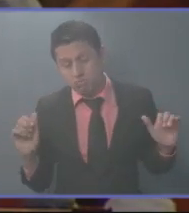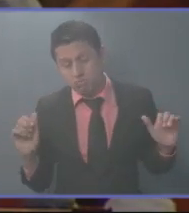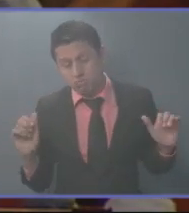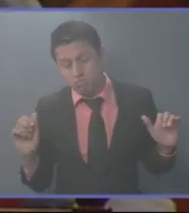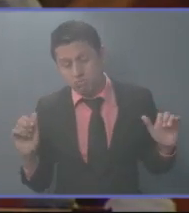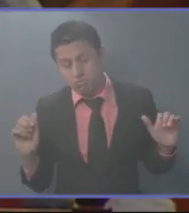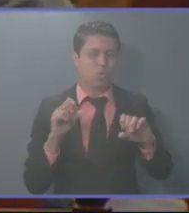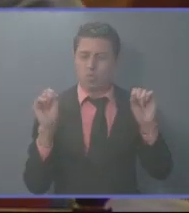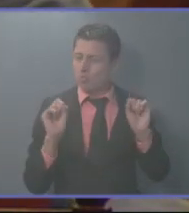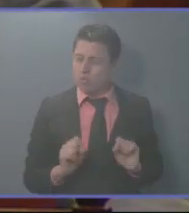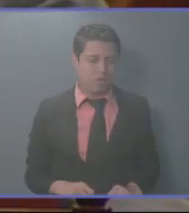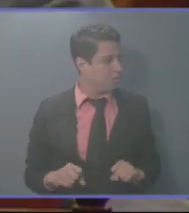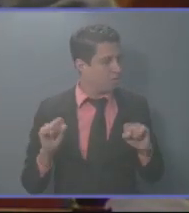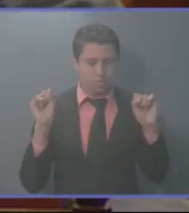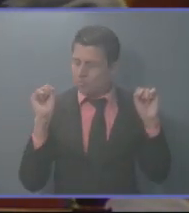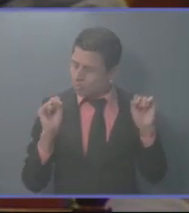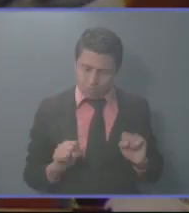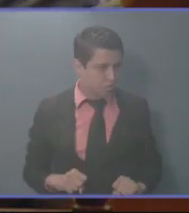temporalmente.